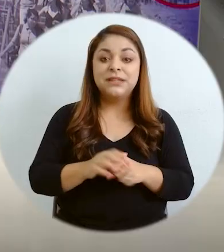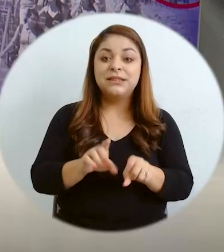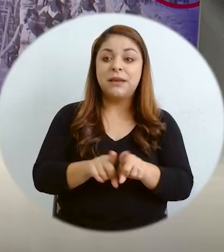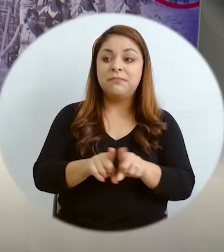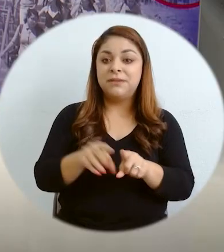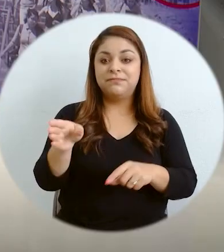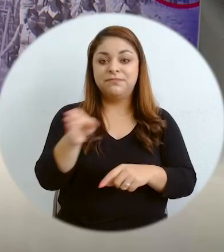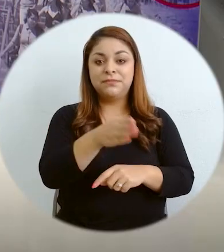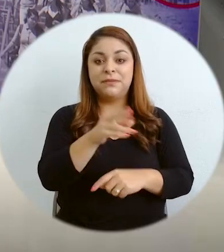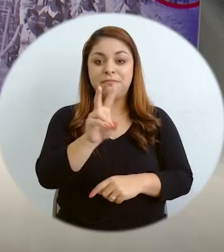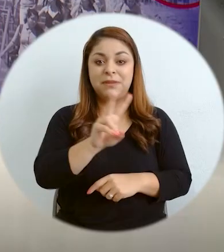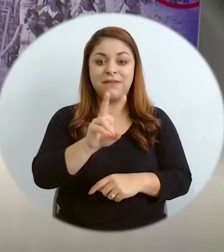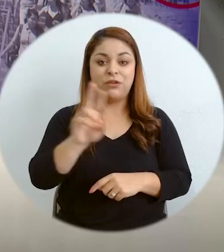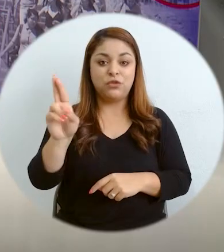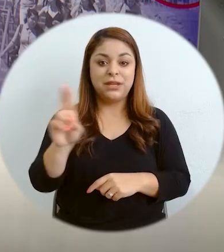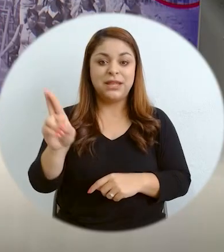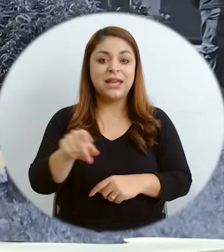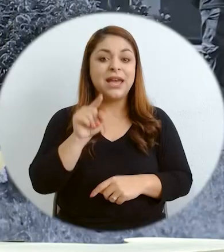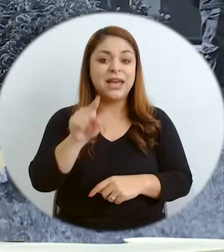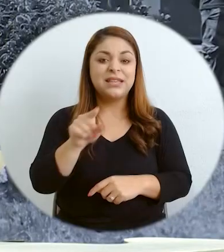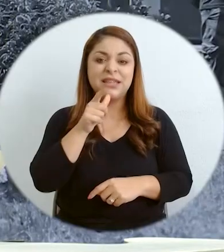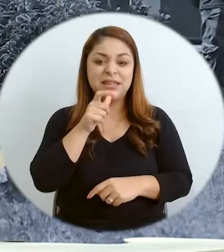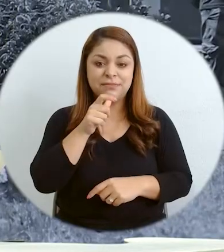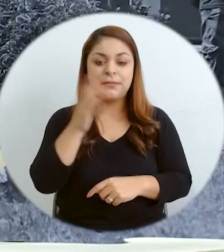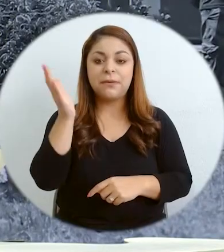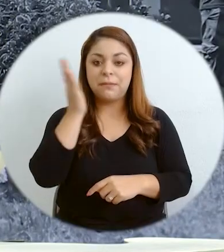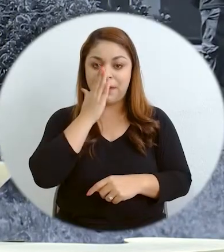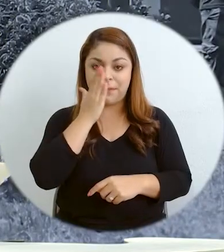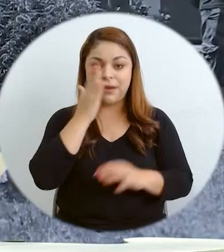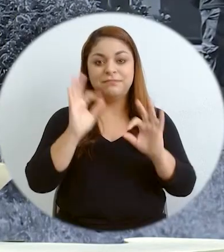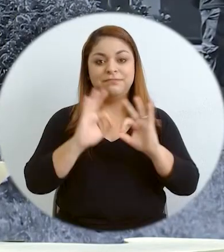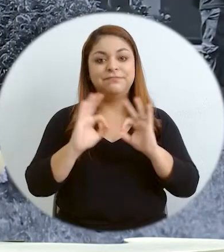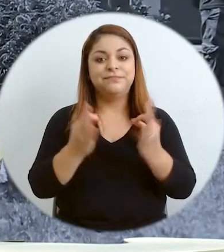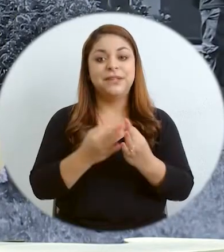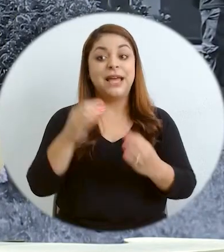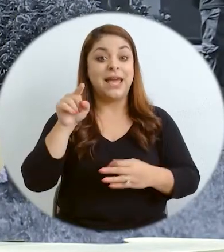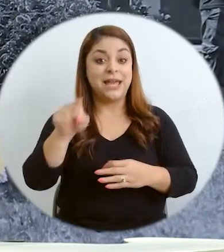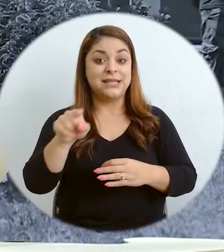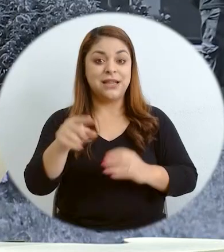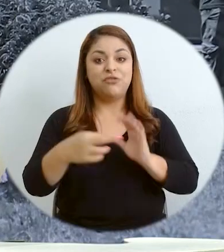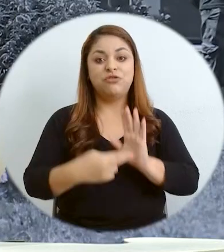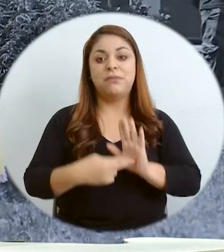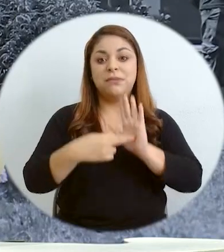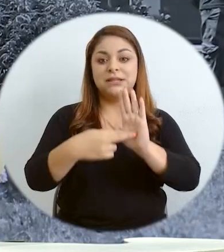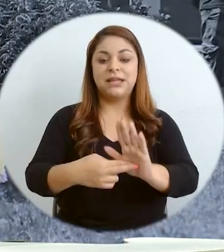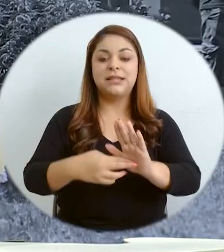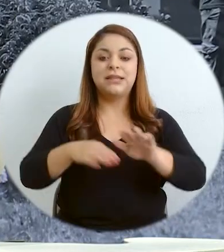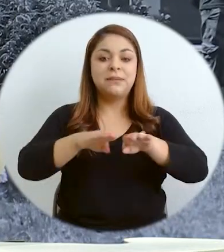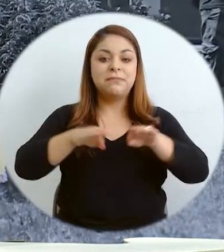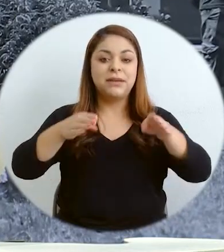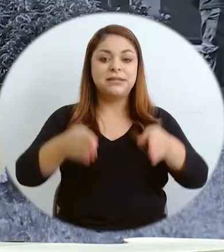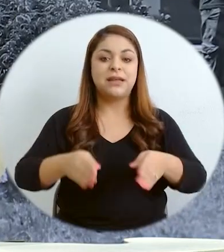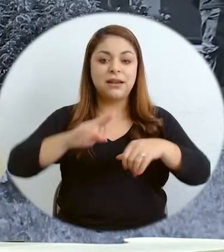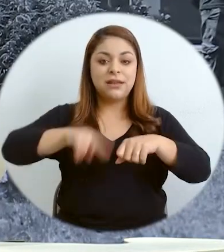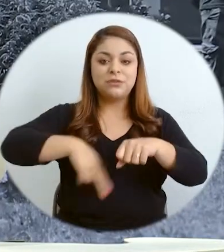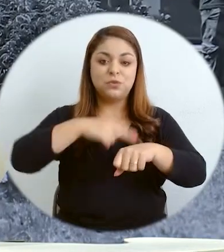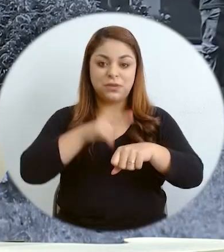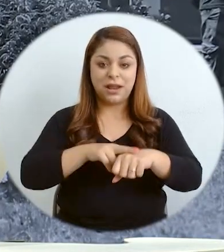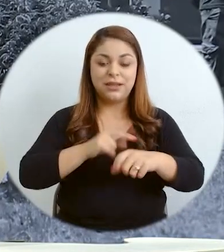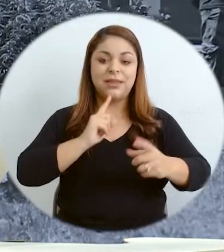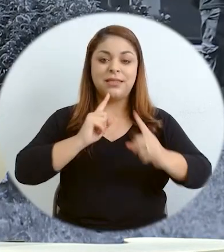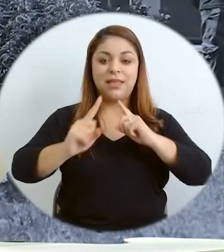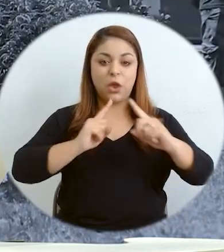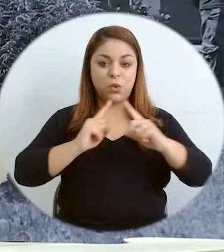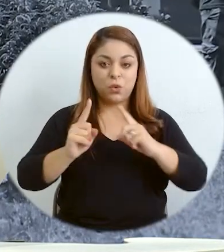también nos acompaña Vivian Rodríguez, quien es madre de familia y representa a la Mesa Nacional de Diálogo Social y Productivo